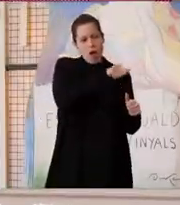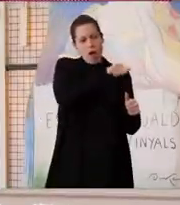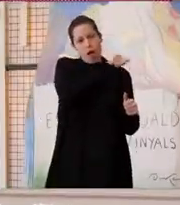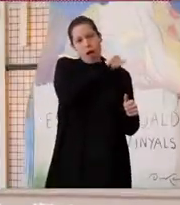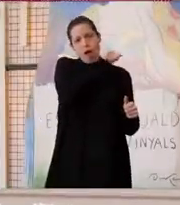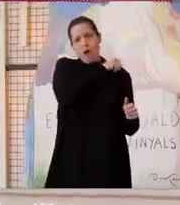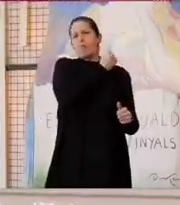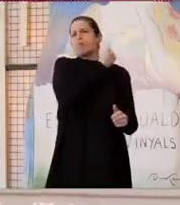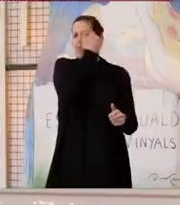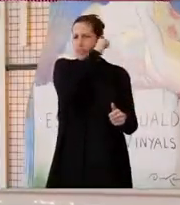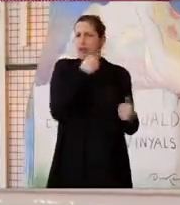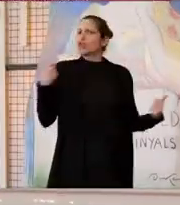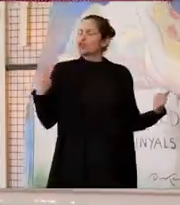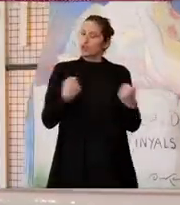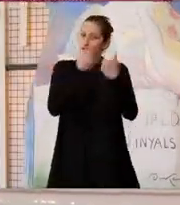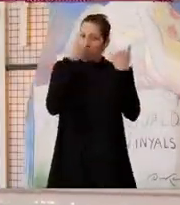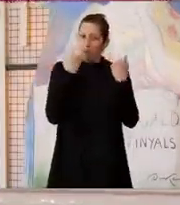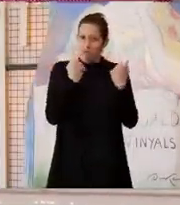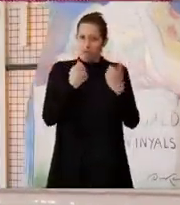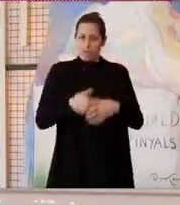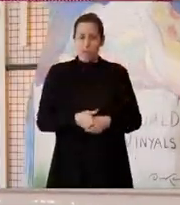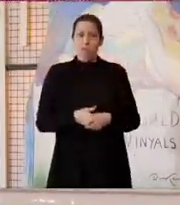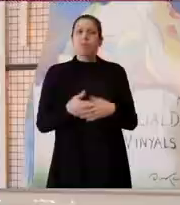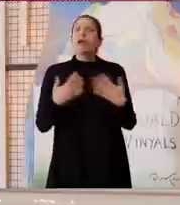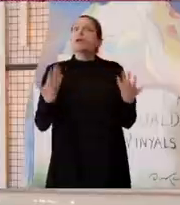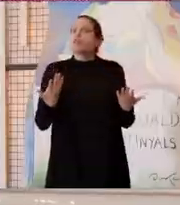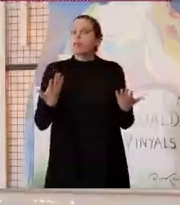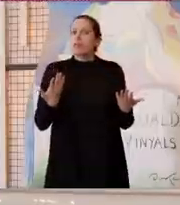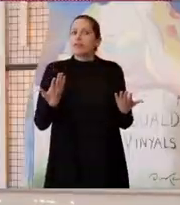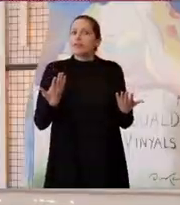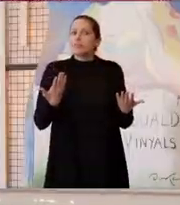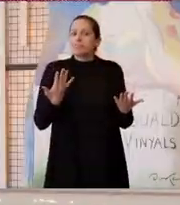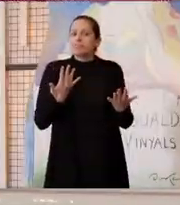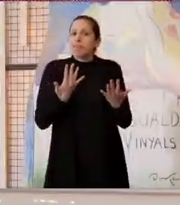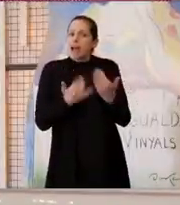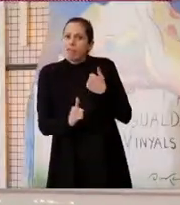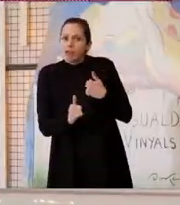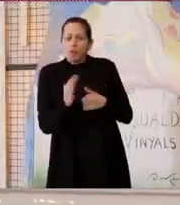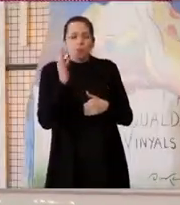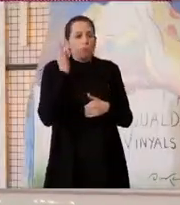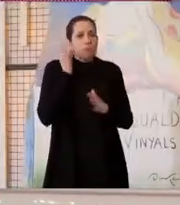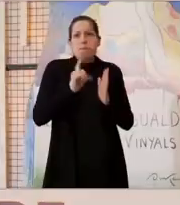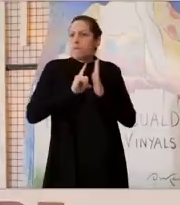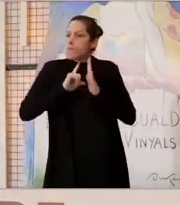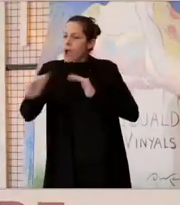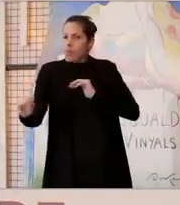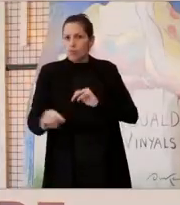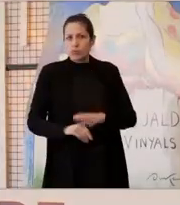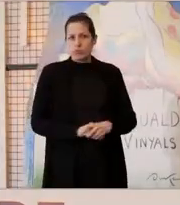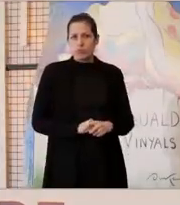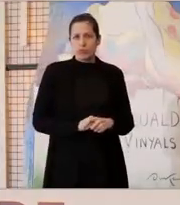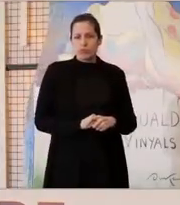masculino y entonces qué ocurre que nos vamos porque en ese modelo